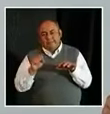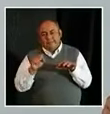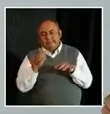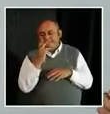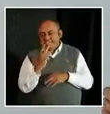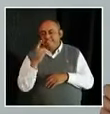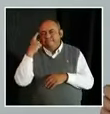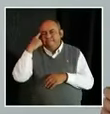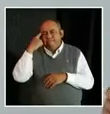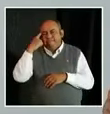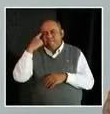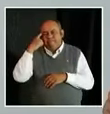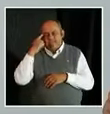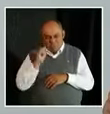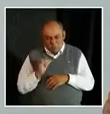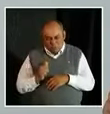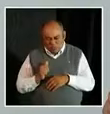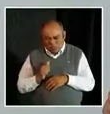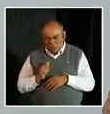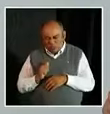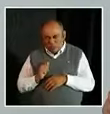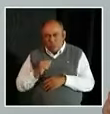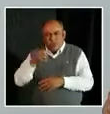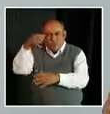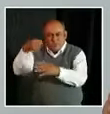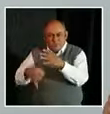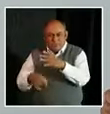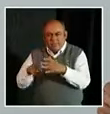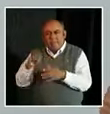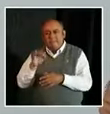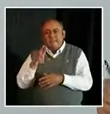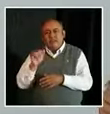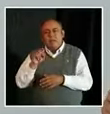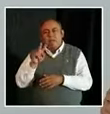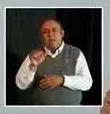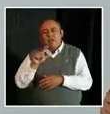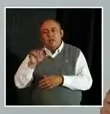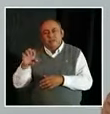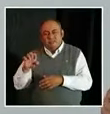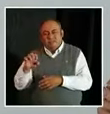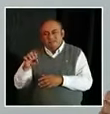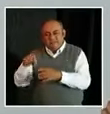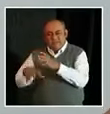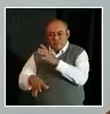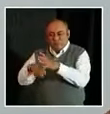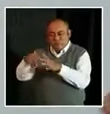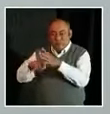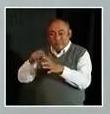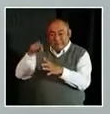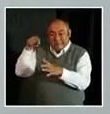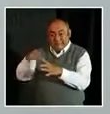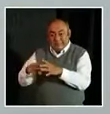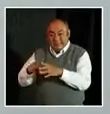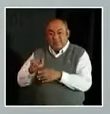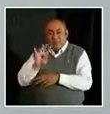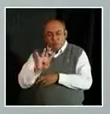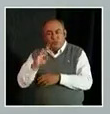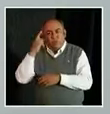tengo. Otro también en Miravalle, ahí por la rotonda de Miravalle. Esos son los 4 que tengo así de